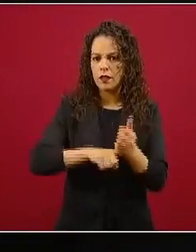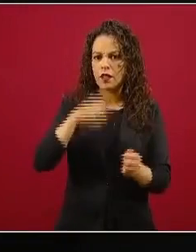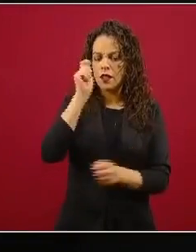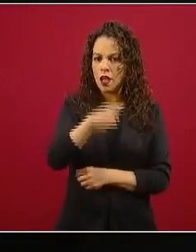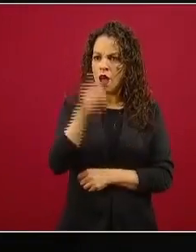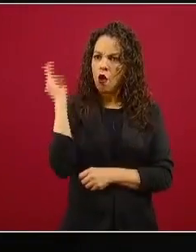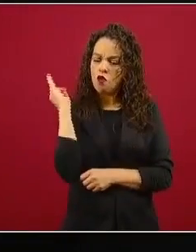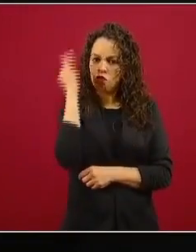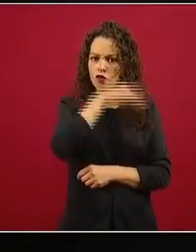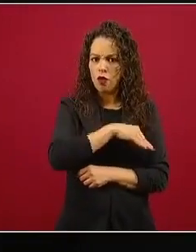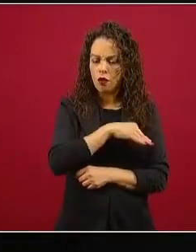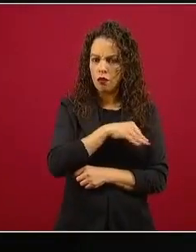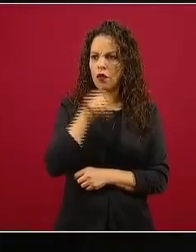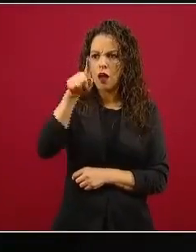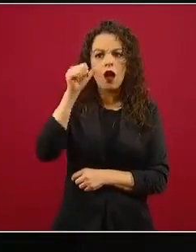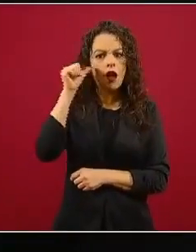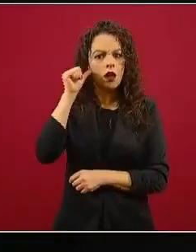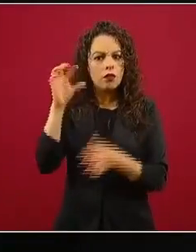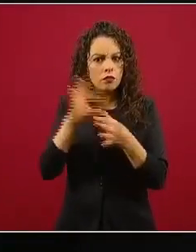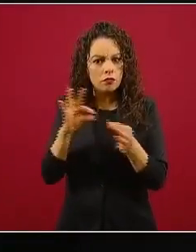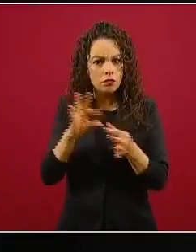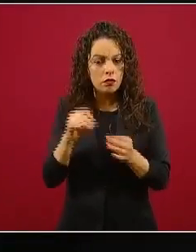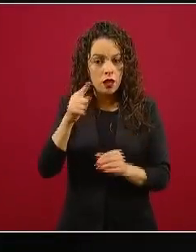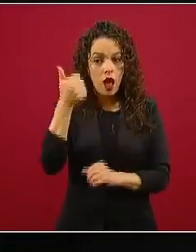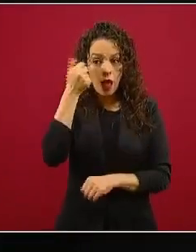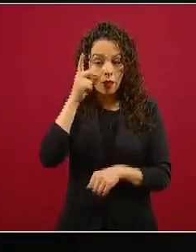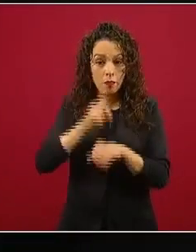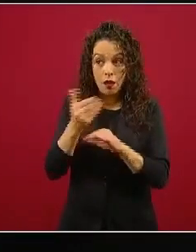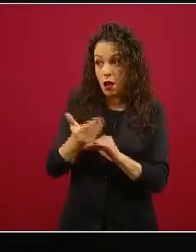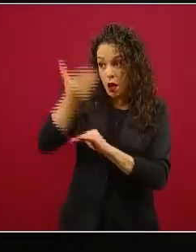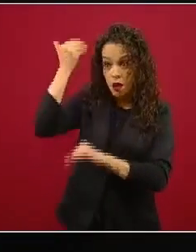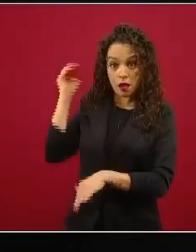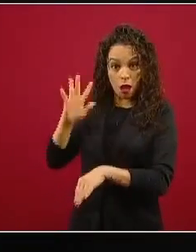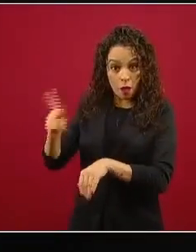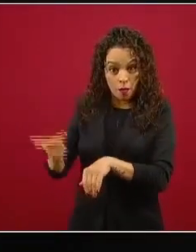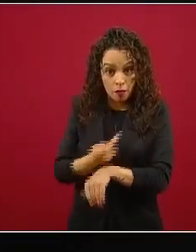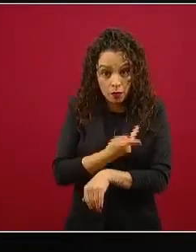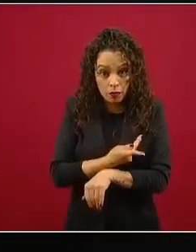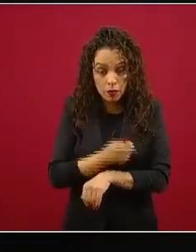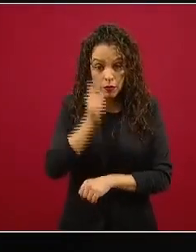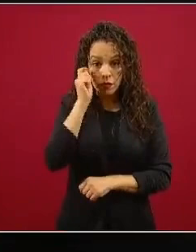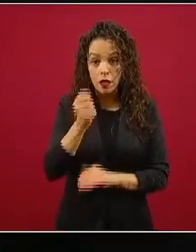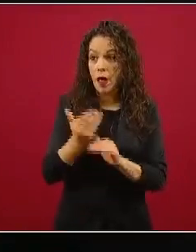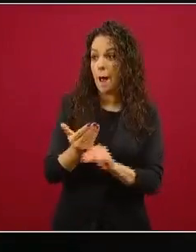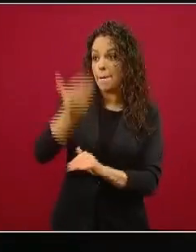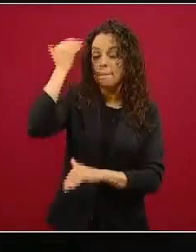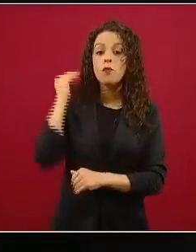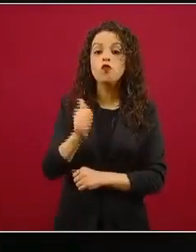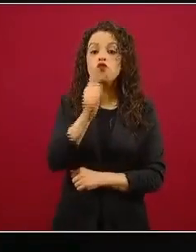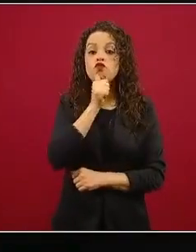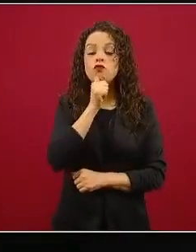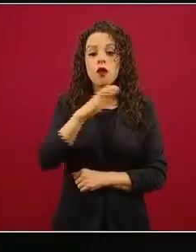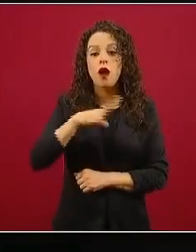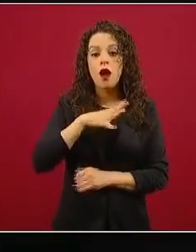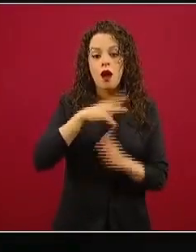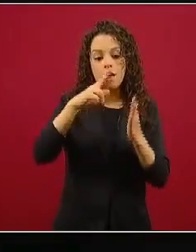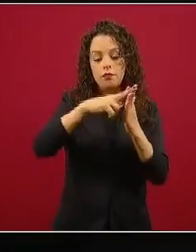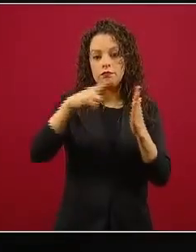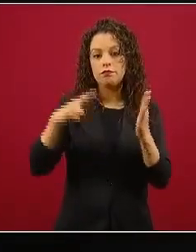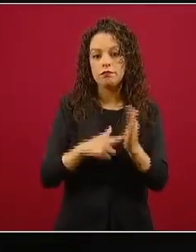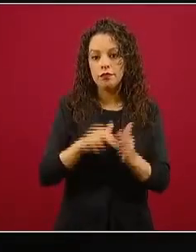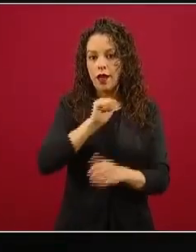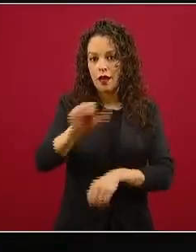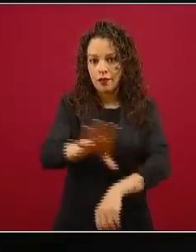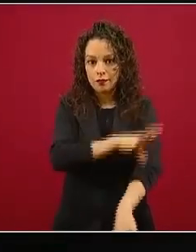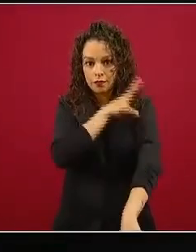hizo mención el día de ayer son de la pasada administración, son previos a la reforma energética y si están involucrados funcionarios